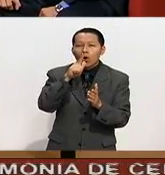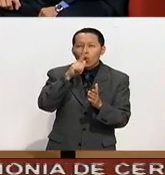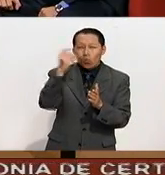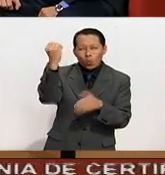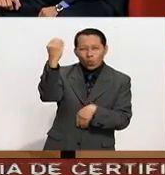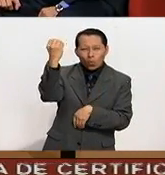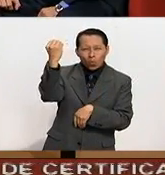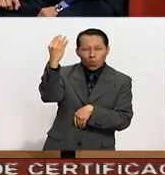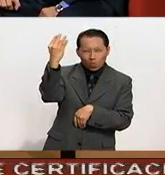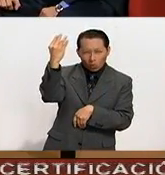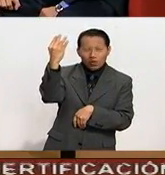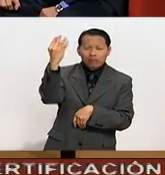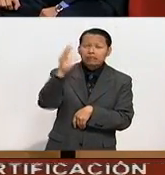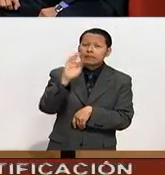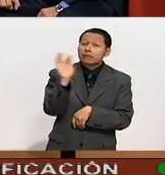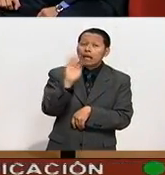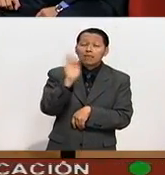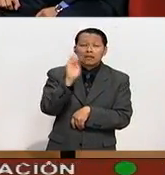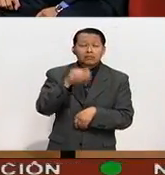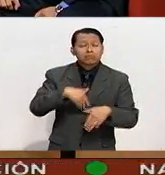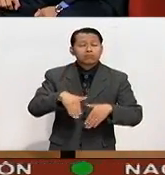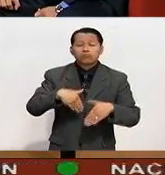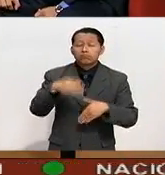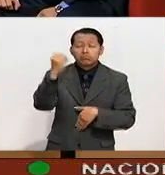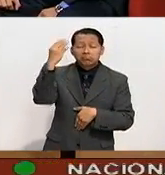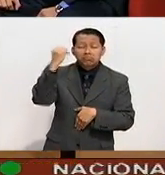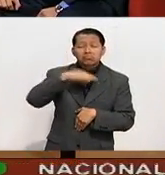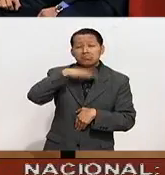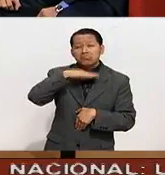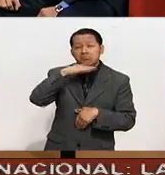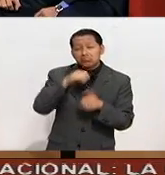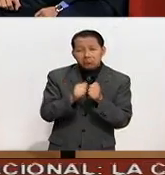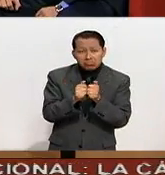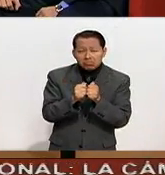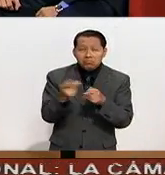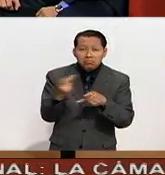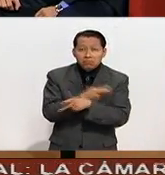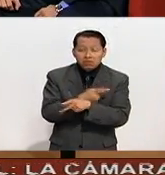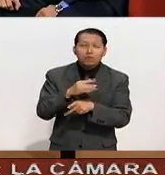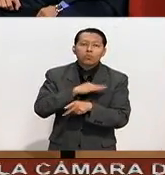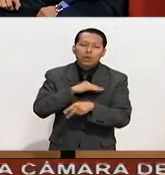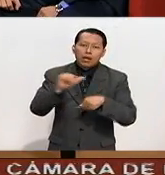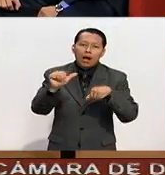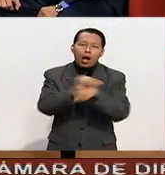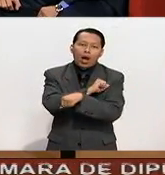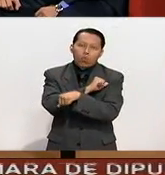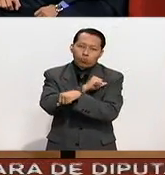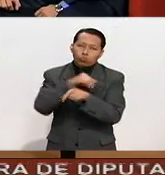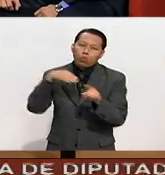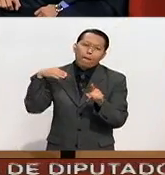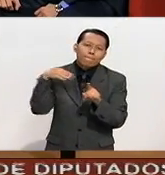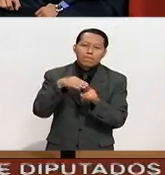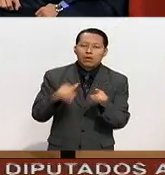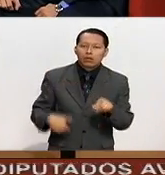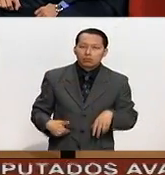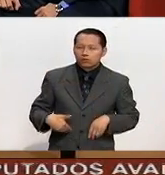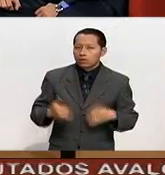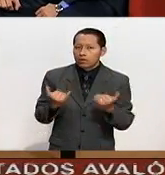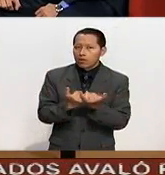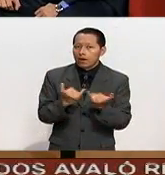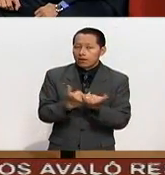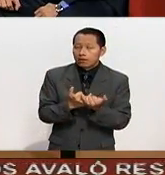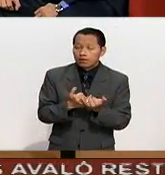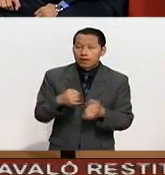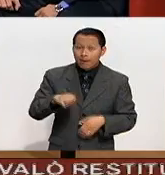ser obviamente arrollado por un automóvil. Entonces, estos estudios además revelan que la edad de las personas que